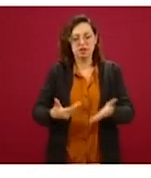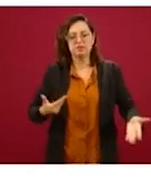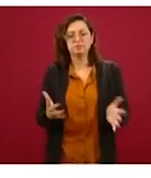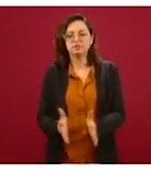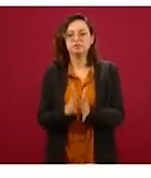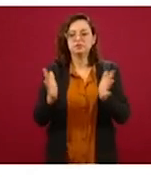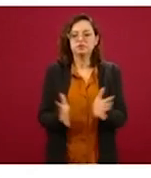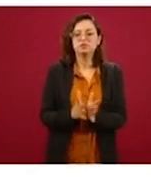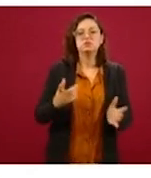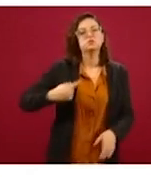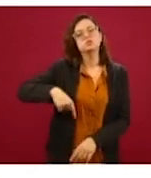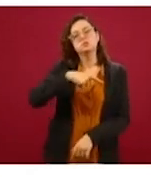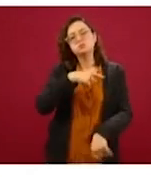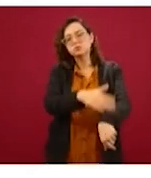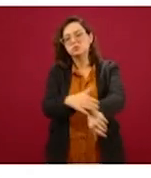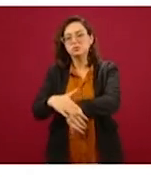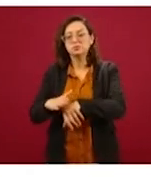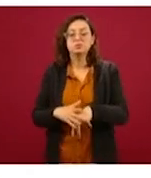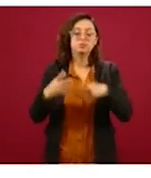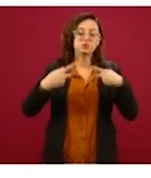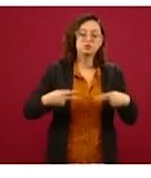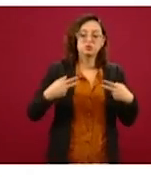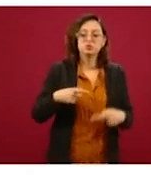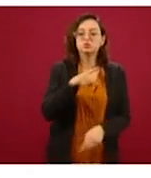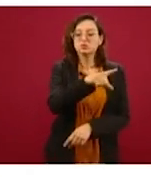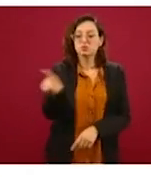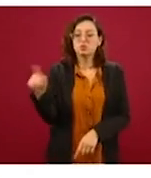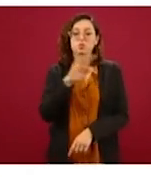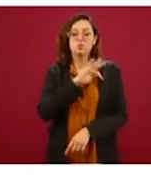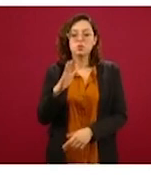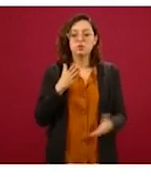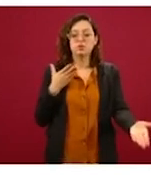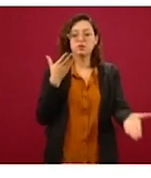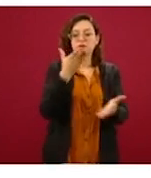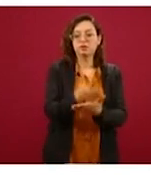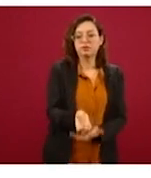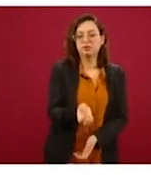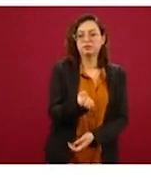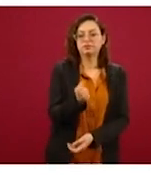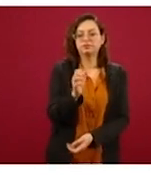sugerimos por favor al público que vayan al sitio